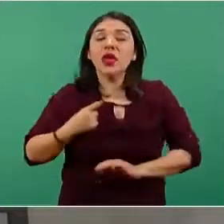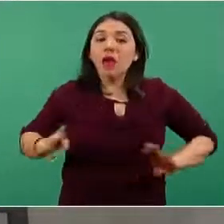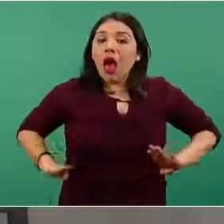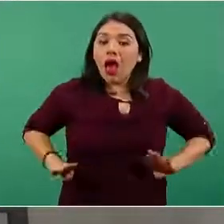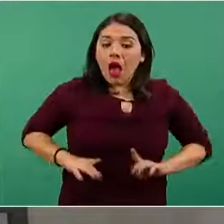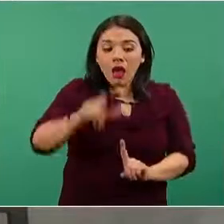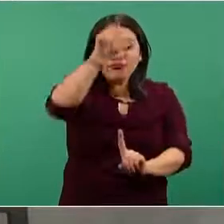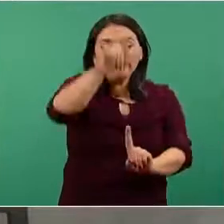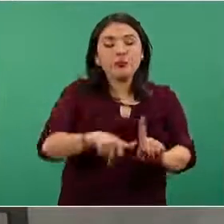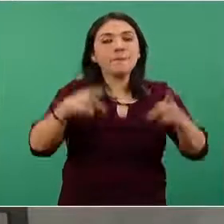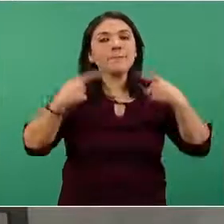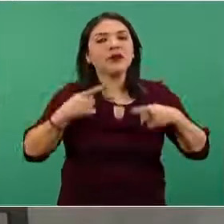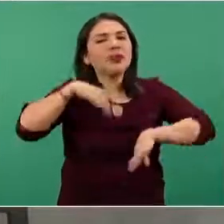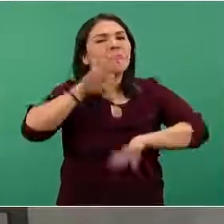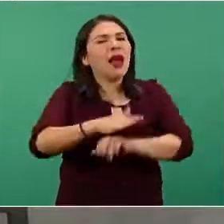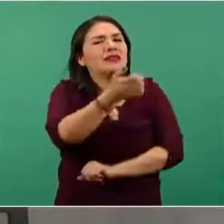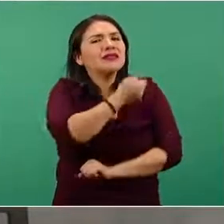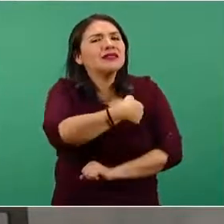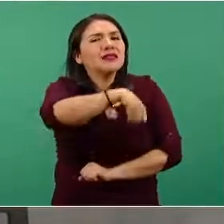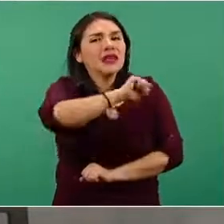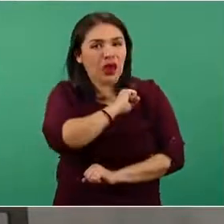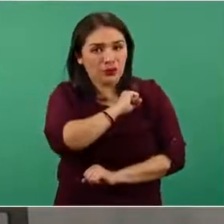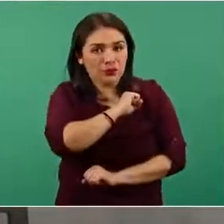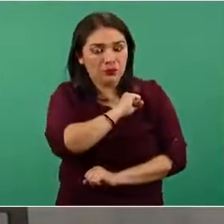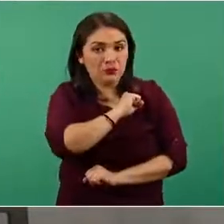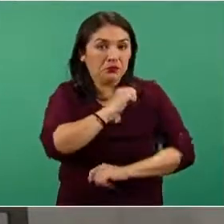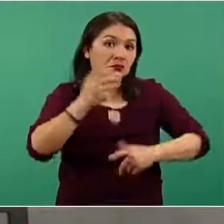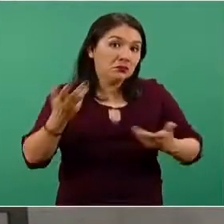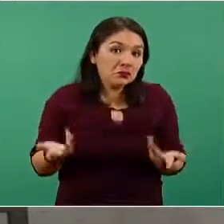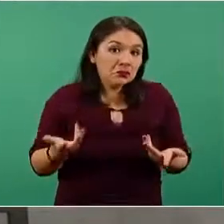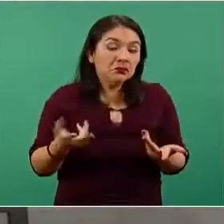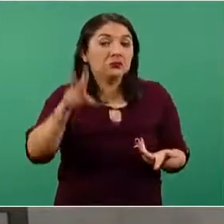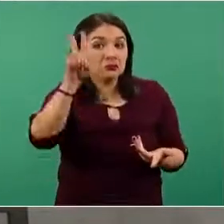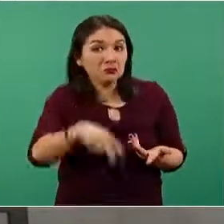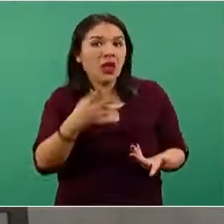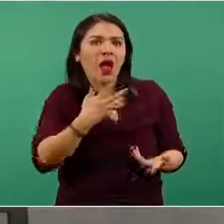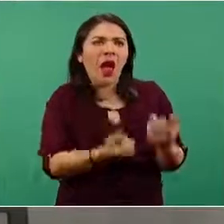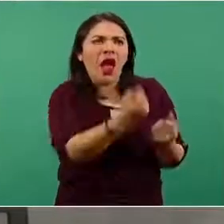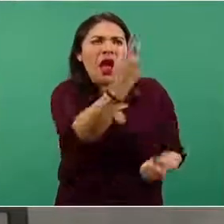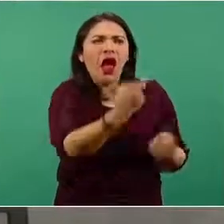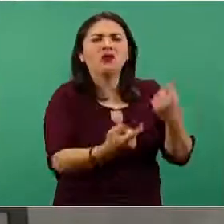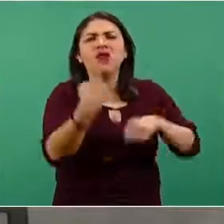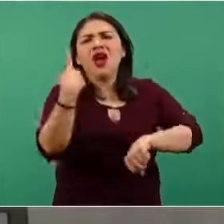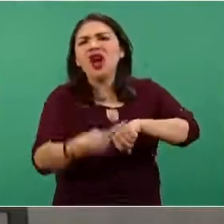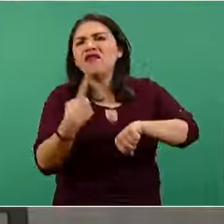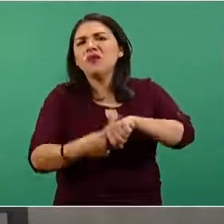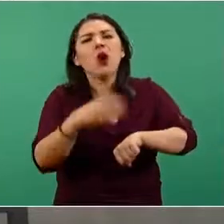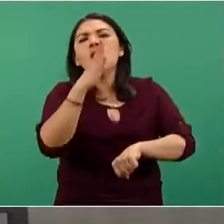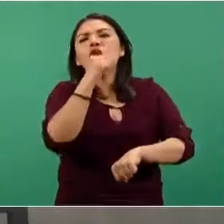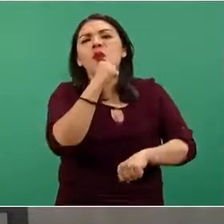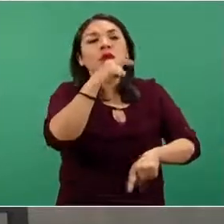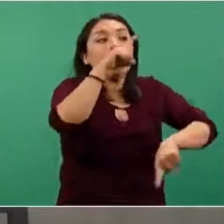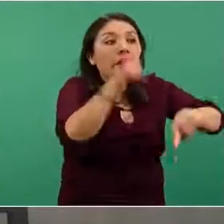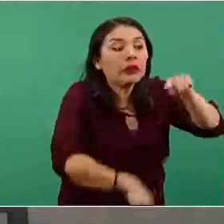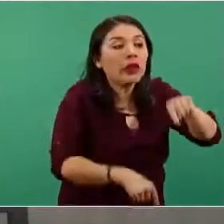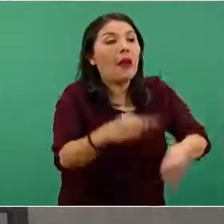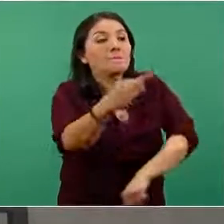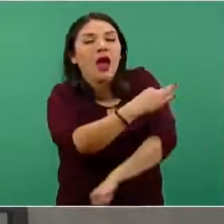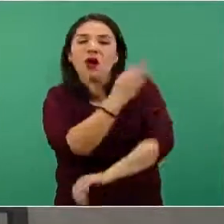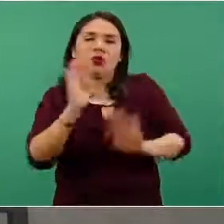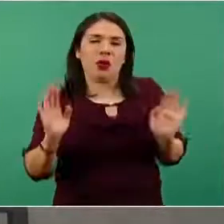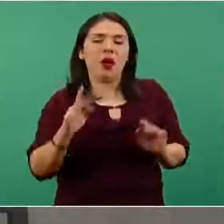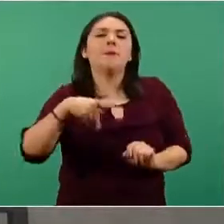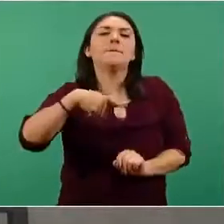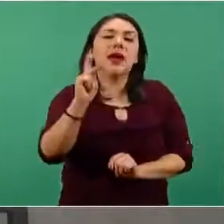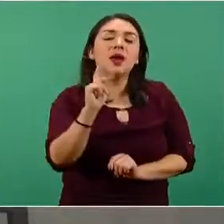gocen del mejor estado de salud posible. Desde luego, hay enfermedades crónicas que no se pueden quitar, pero incluso